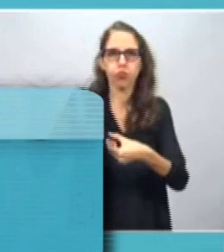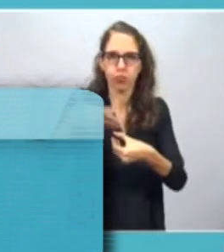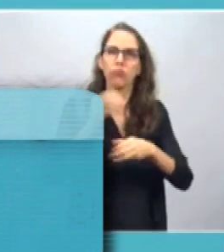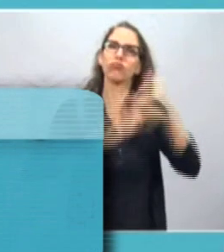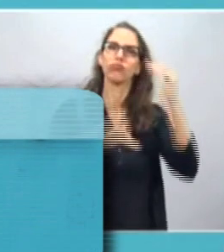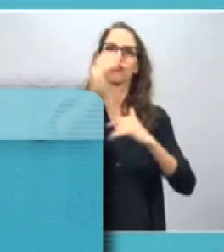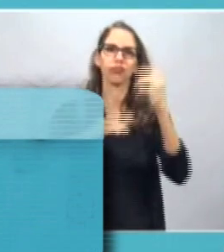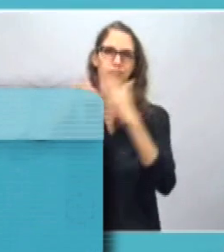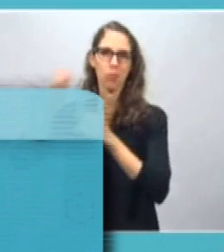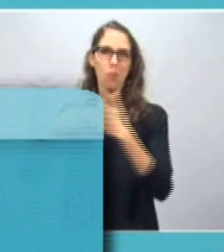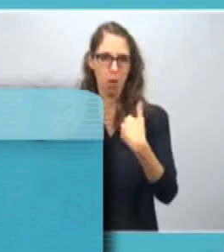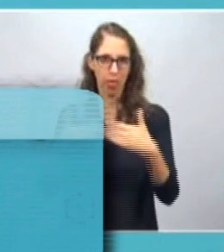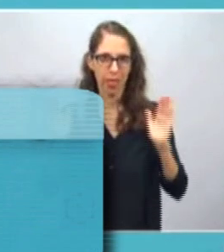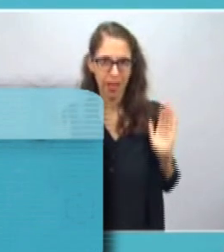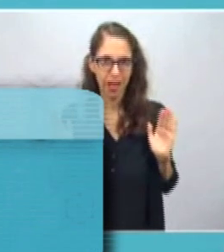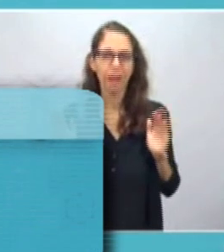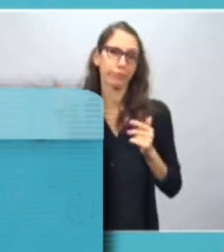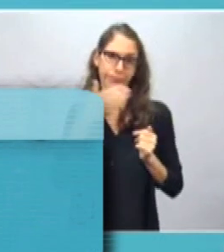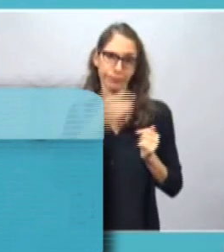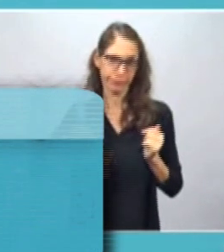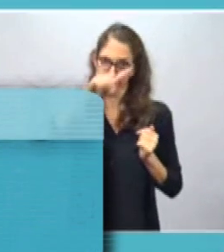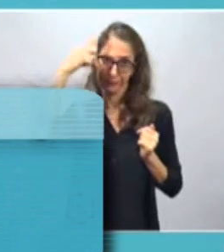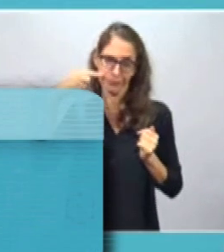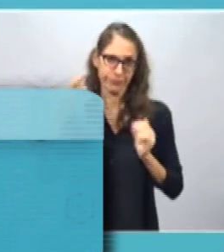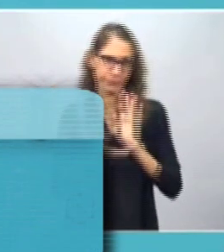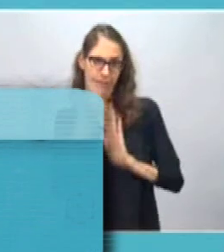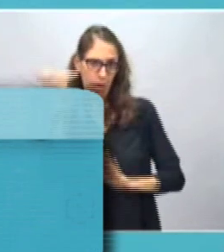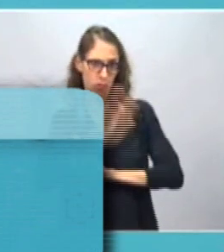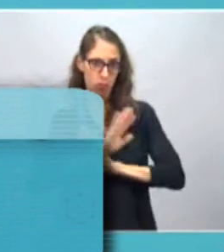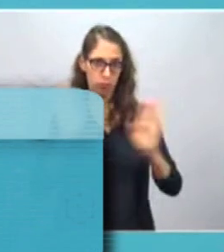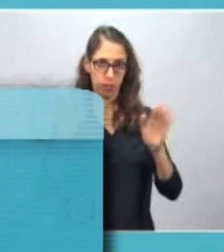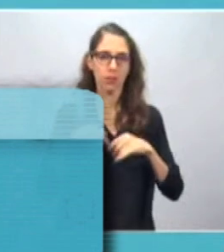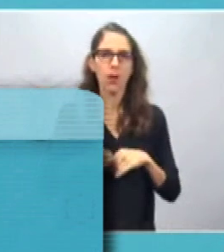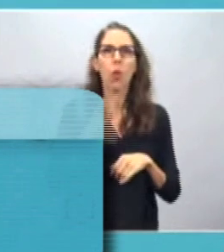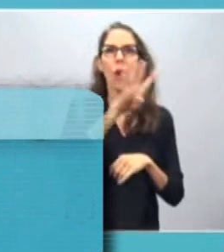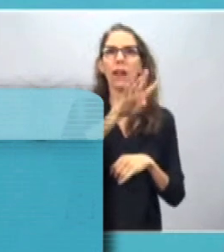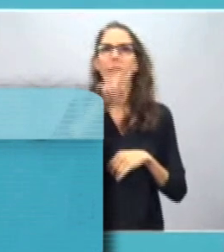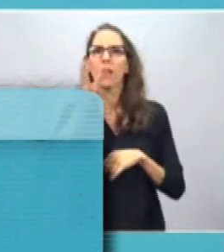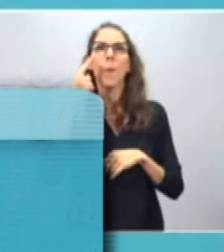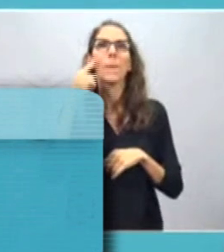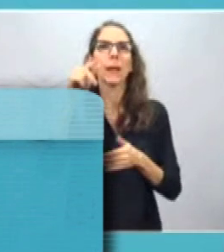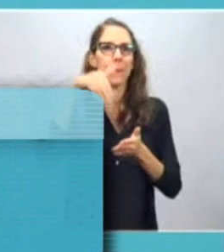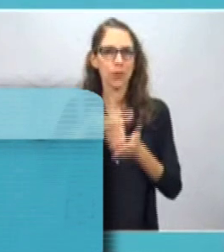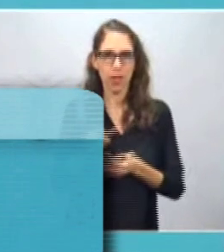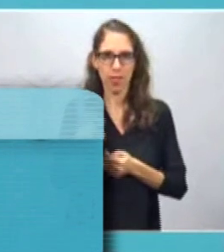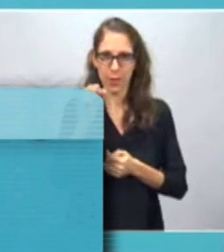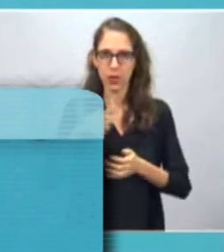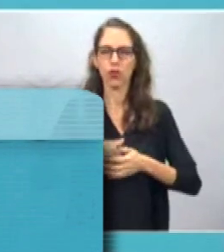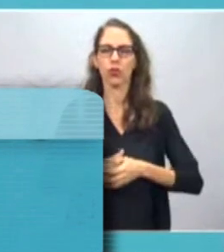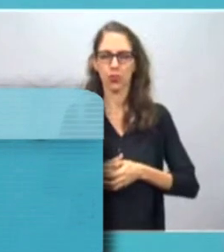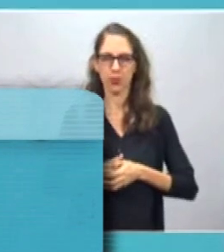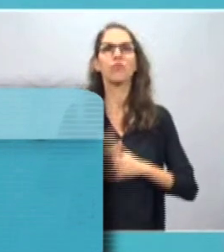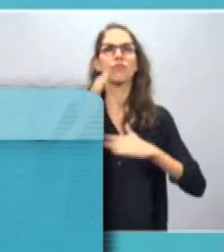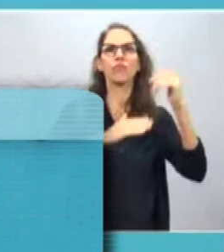ponían recursos. Bueno, obviamente Nación ha recortado esos recursos, son 42 mil millones de pesos. También en materia